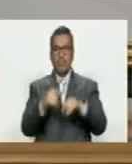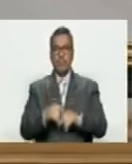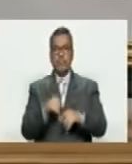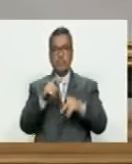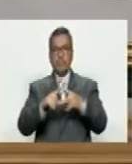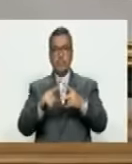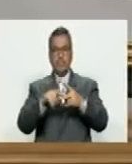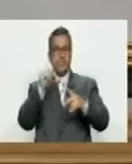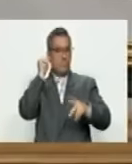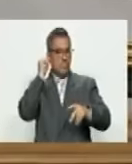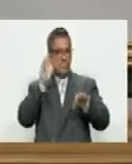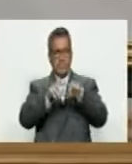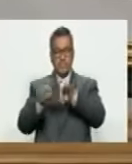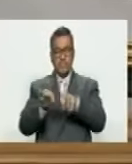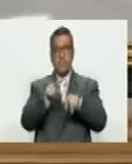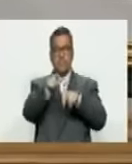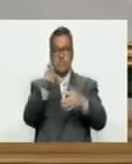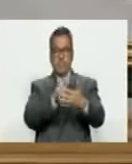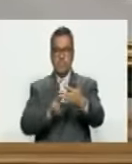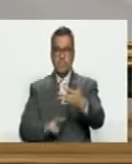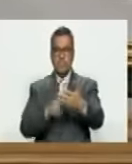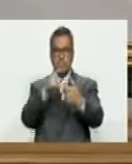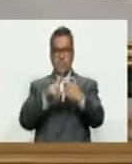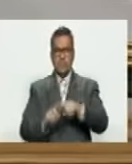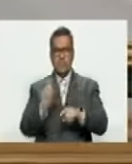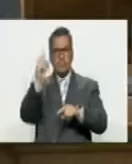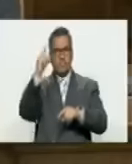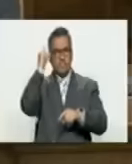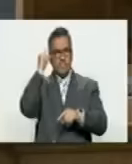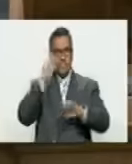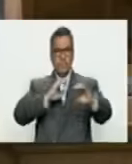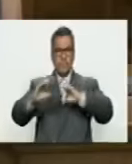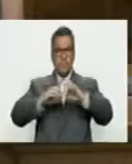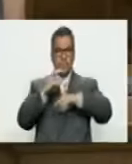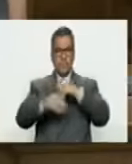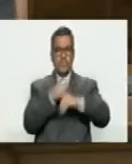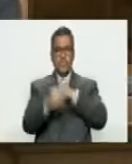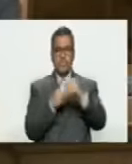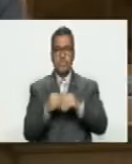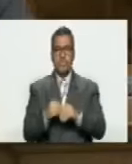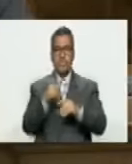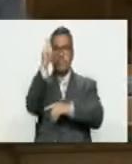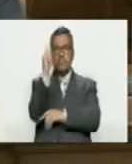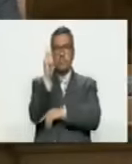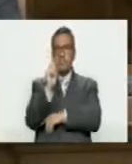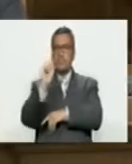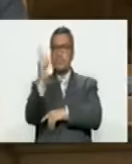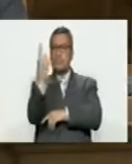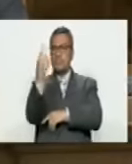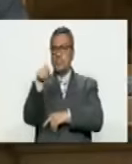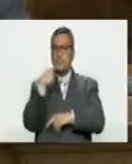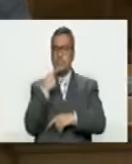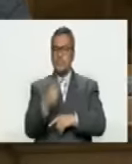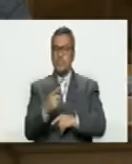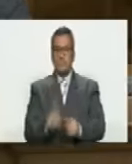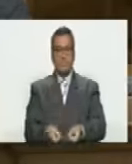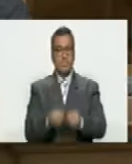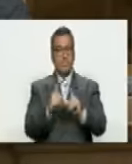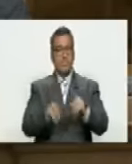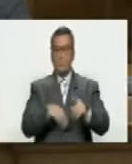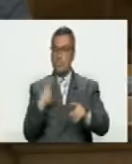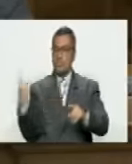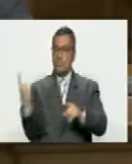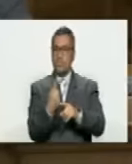Ciudadana secretaria, sirve se da lectura a la cuenta. Comunicaciones suscritas por los diputados principales, solicitando permiso para